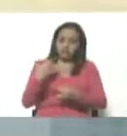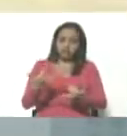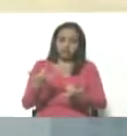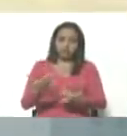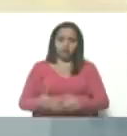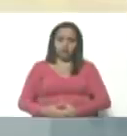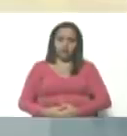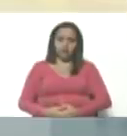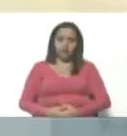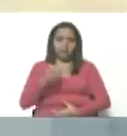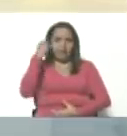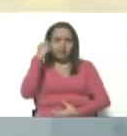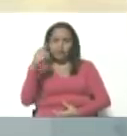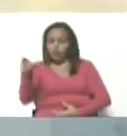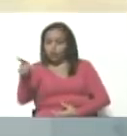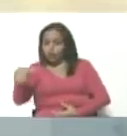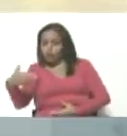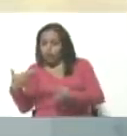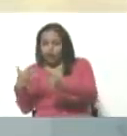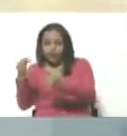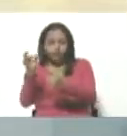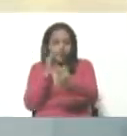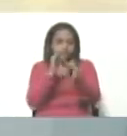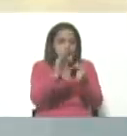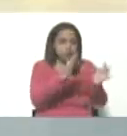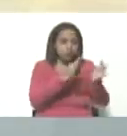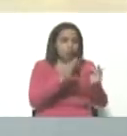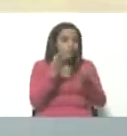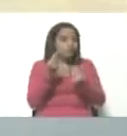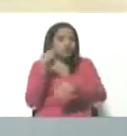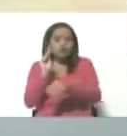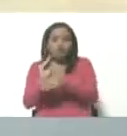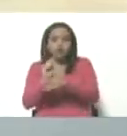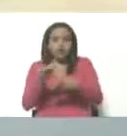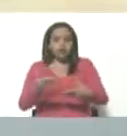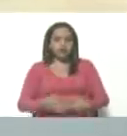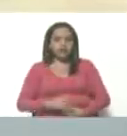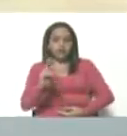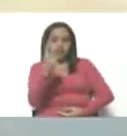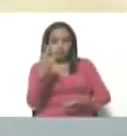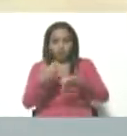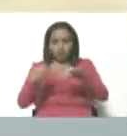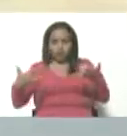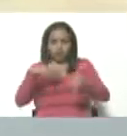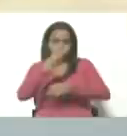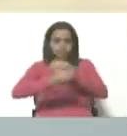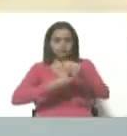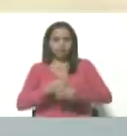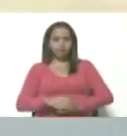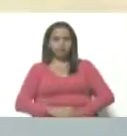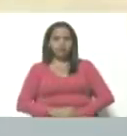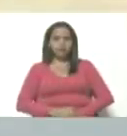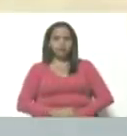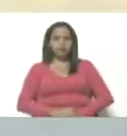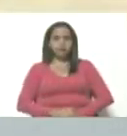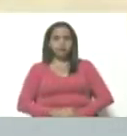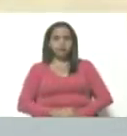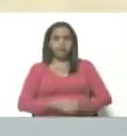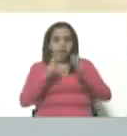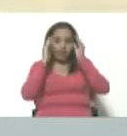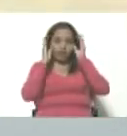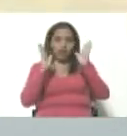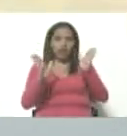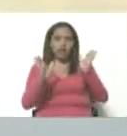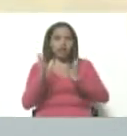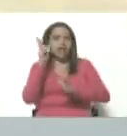como que alguien te lo fuera a pegar, cuidarte, con mucho cuidado. Y la segunda línea que aplicamos ¡Ay, Dios mío, escúchenme, que